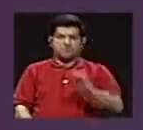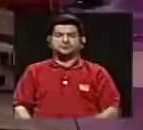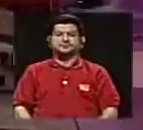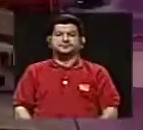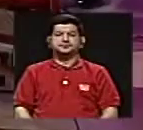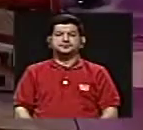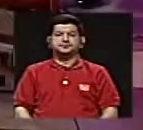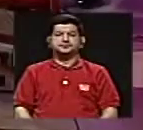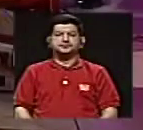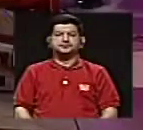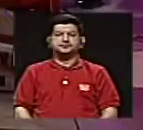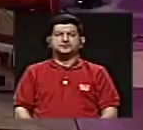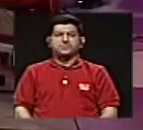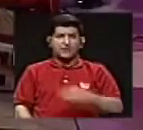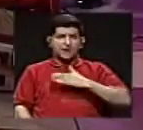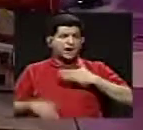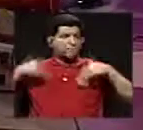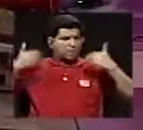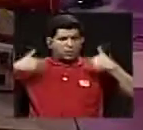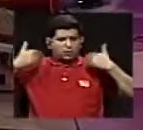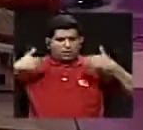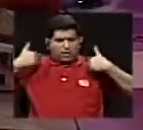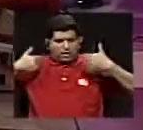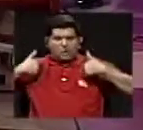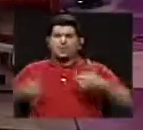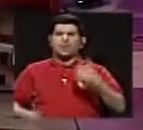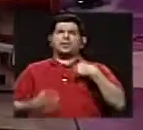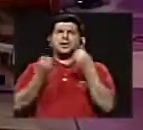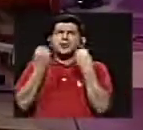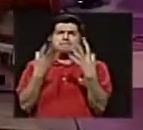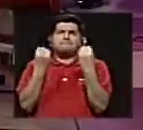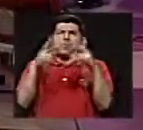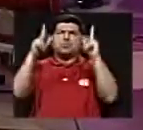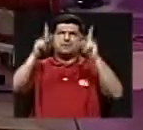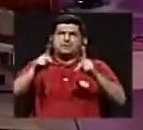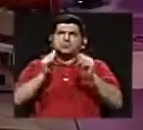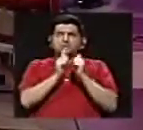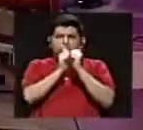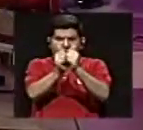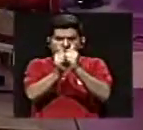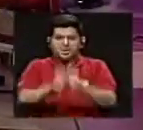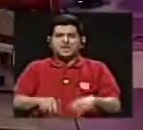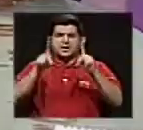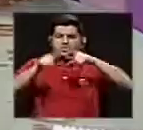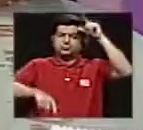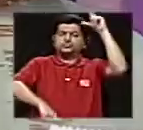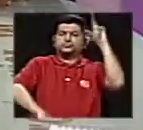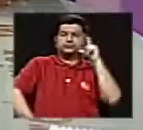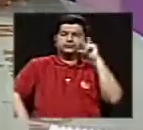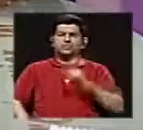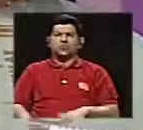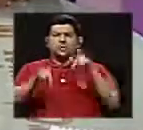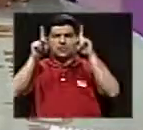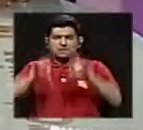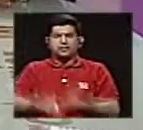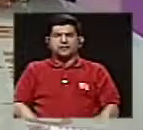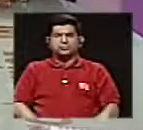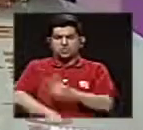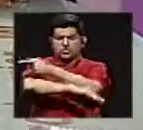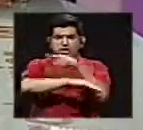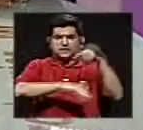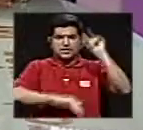Lo que me alegró mucho, que hubo un montón de gente acompañándome, gente de Limón, gente de Playa